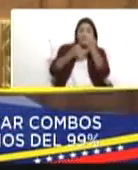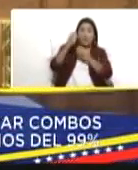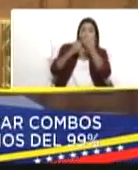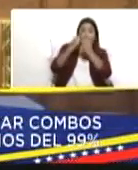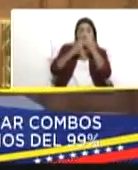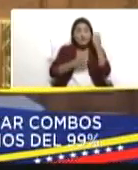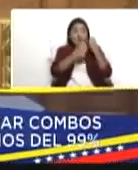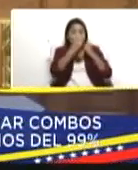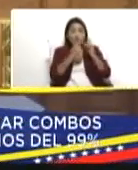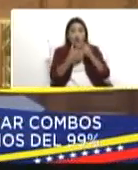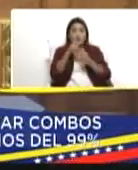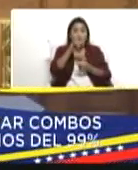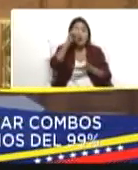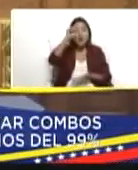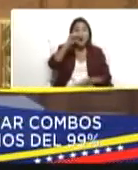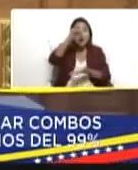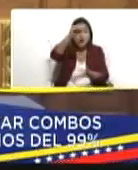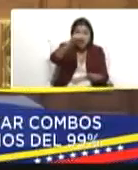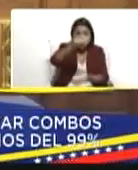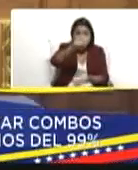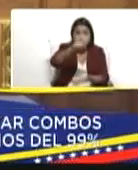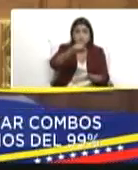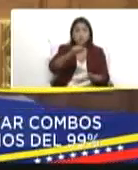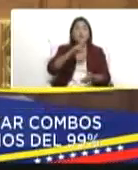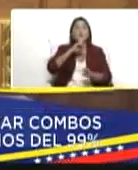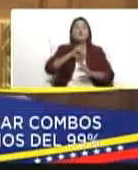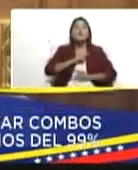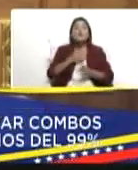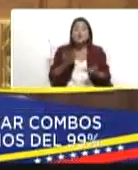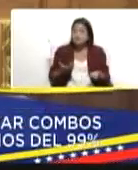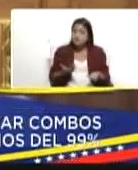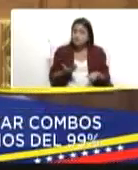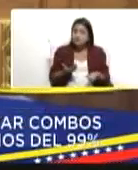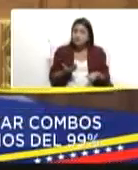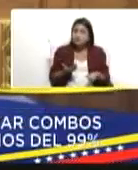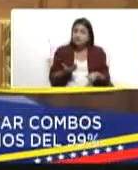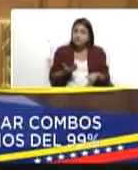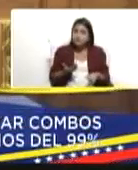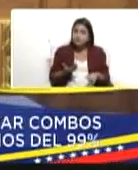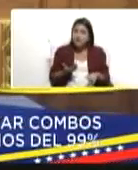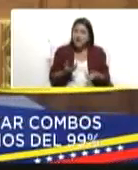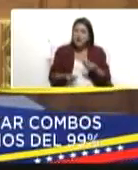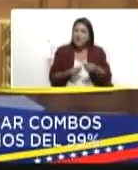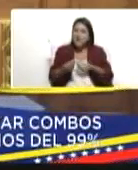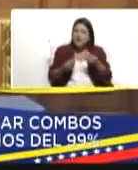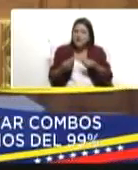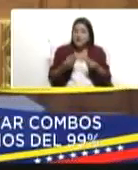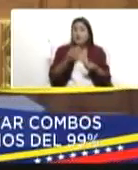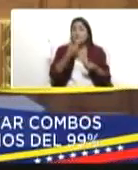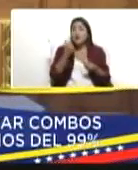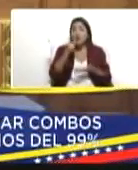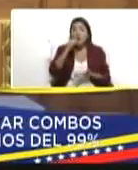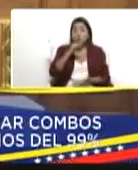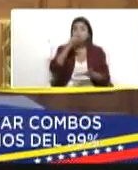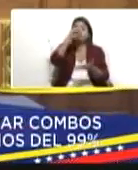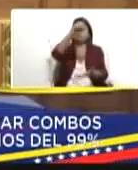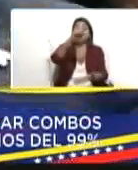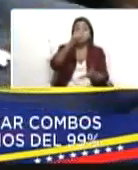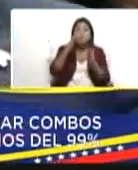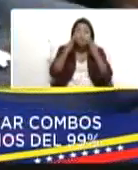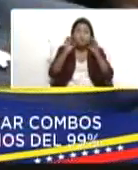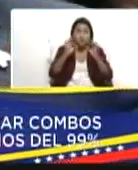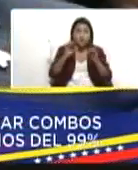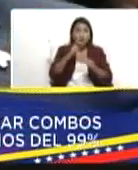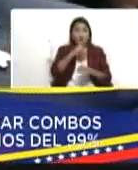los Club que me digan exactamente qué debemos hacer para mejorarlo atención